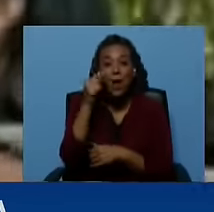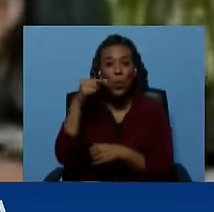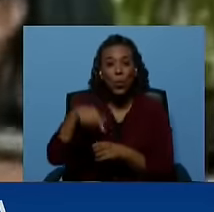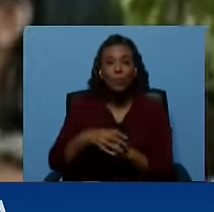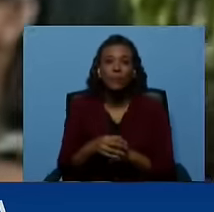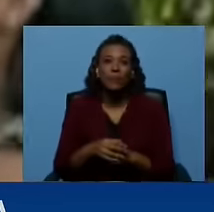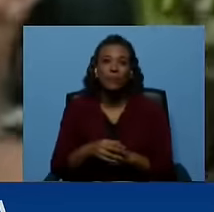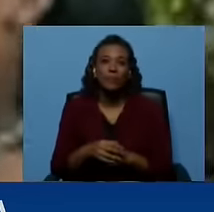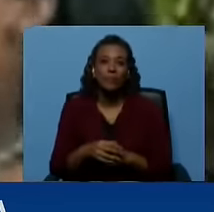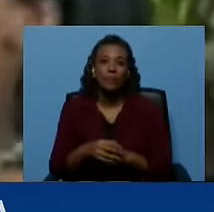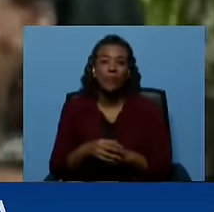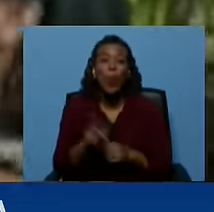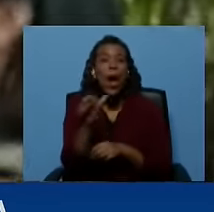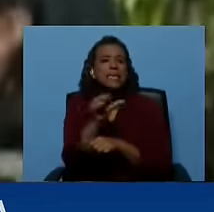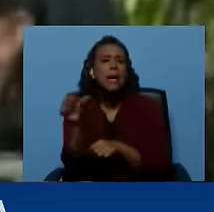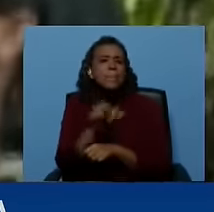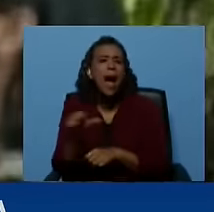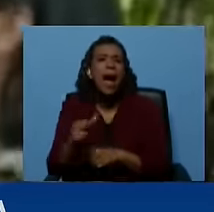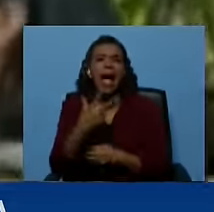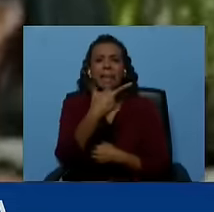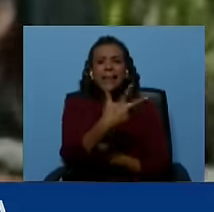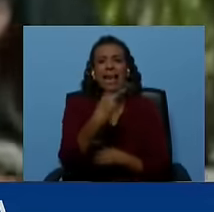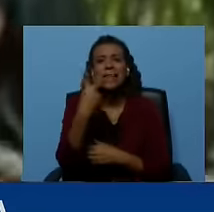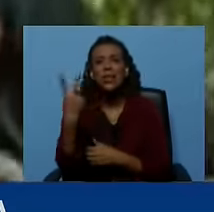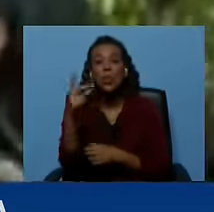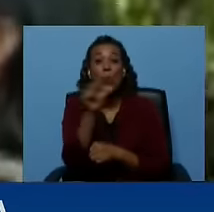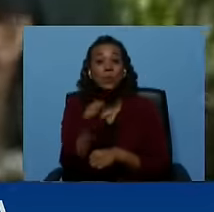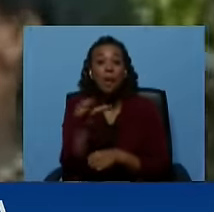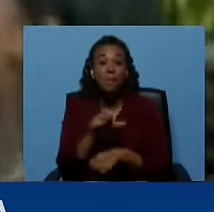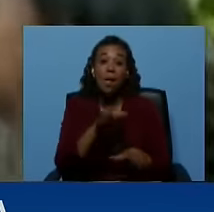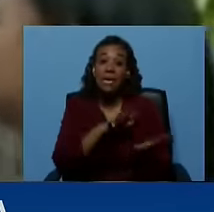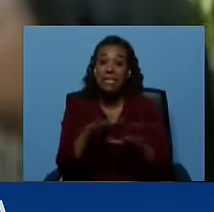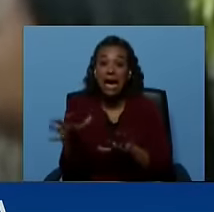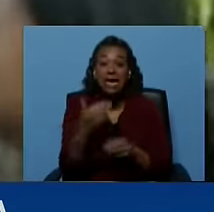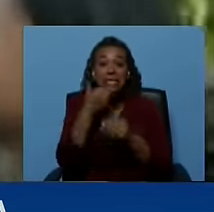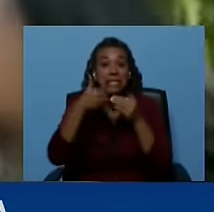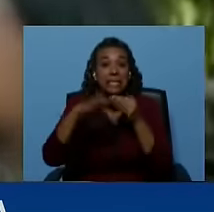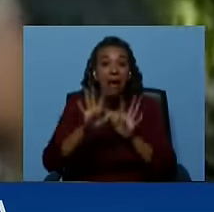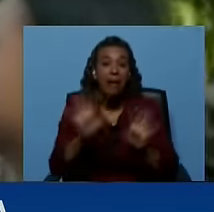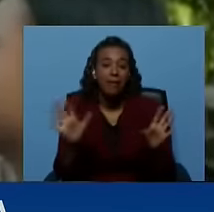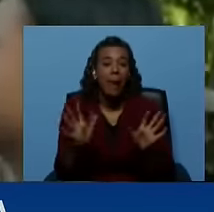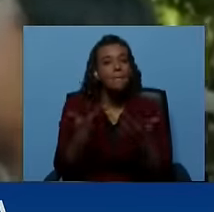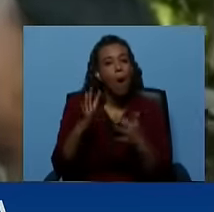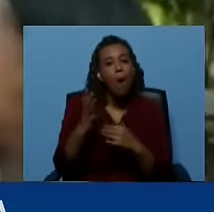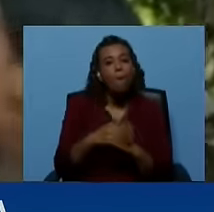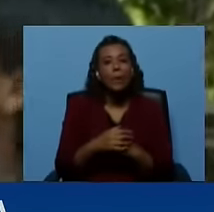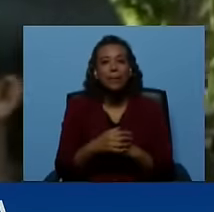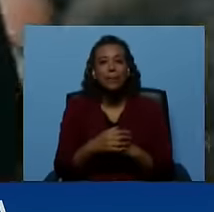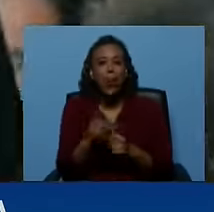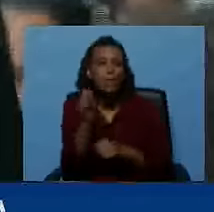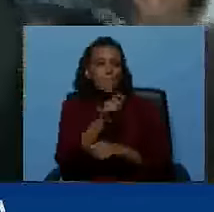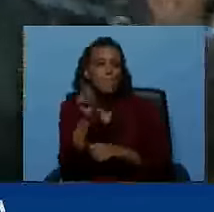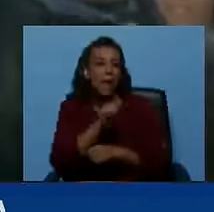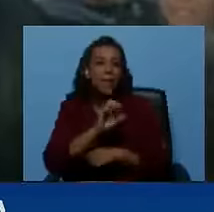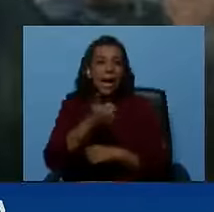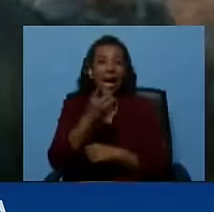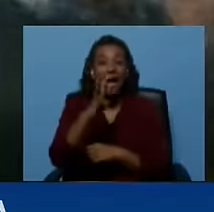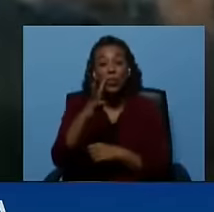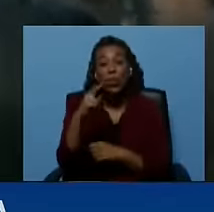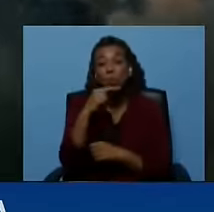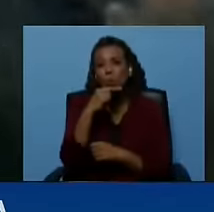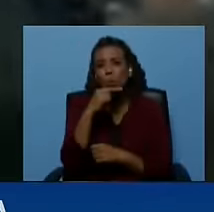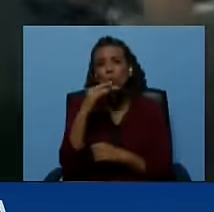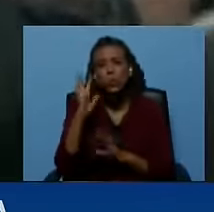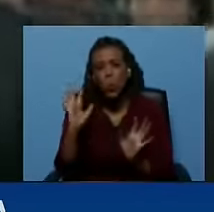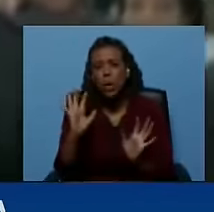eh cuántas semanas 32 semanas el día má o menos Cuál es la fecha eh 14 de octubre